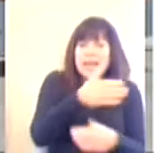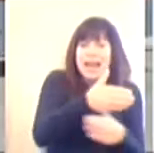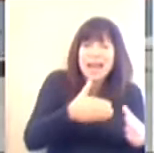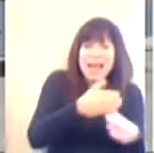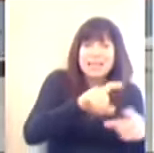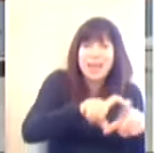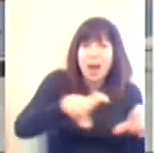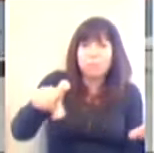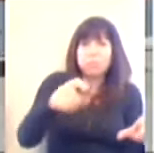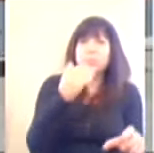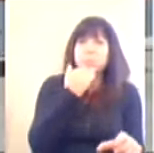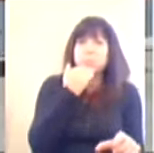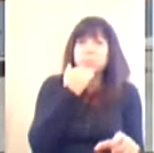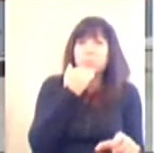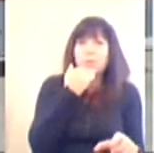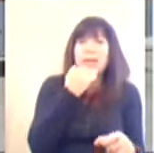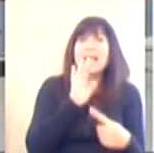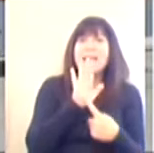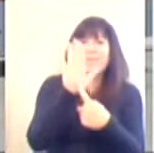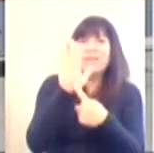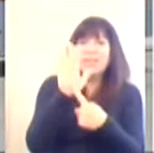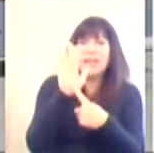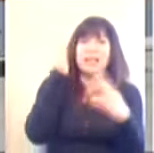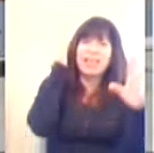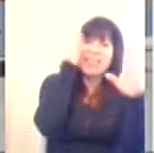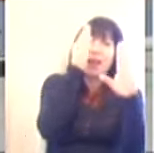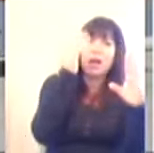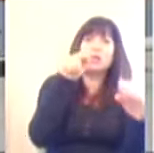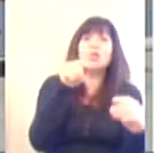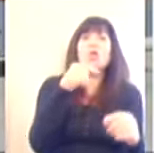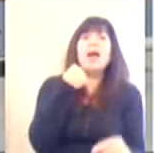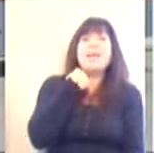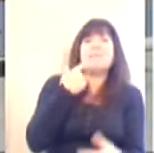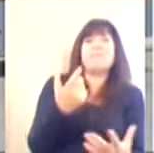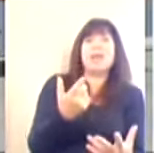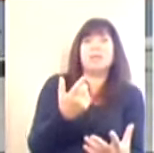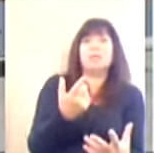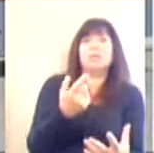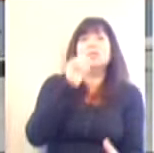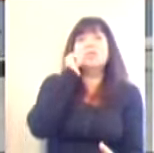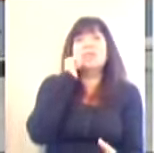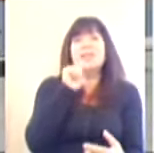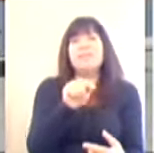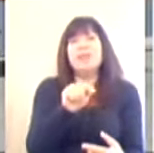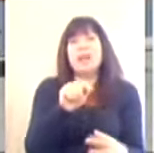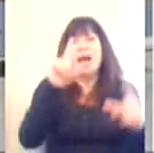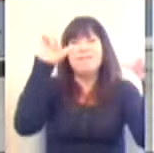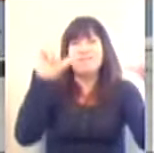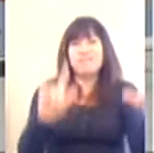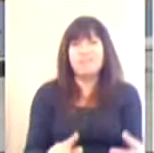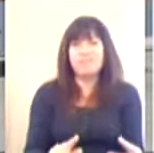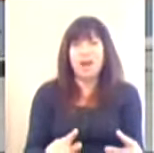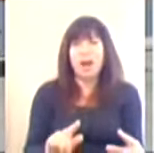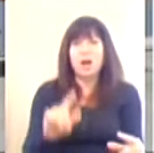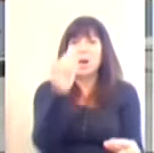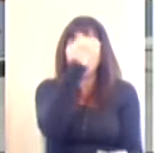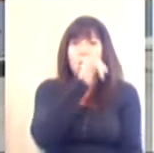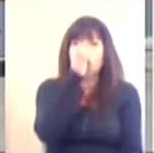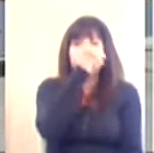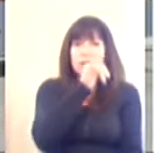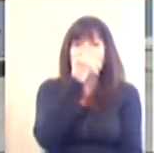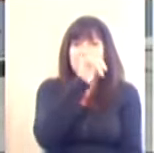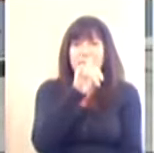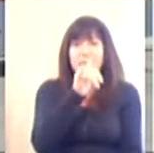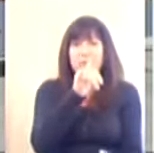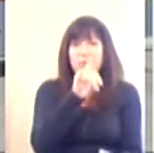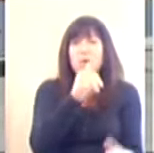calefacción, van a tener evidentes y directos efectos que vuelven y se resignifican doblemente en esta crisis